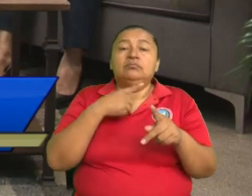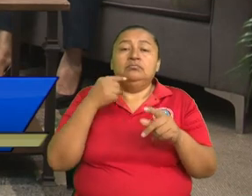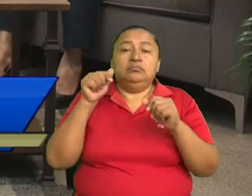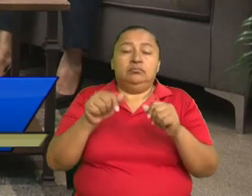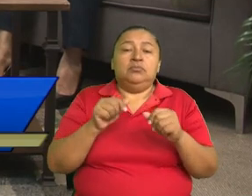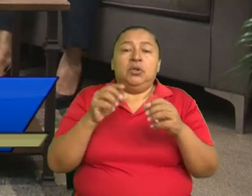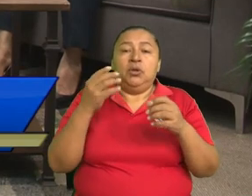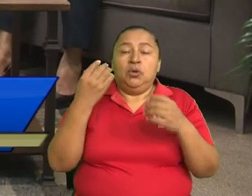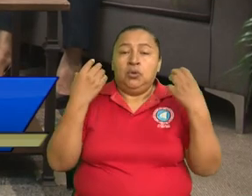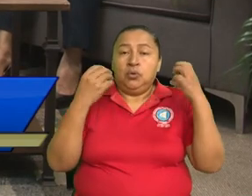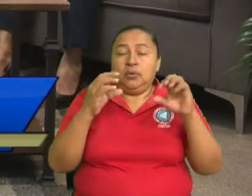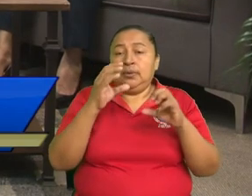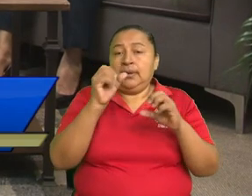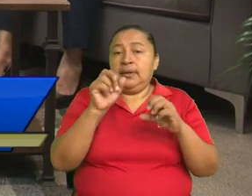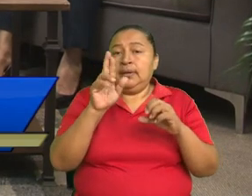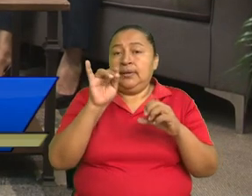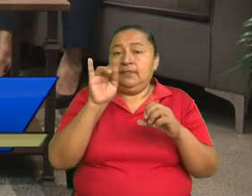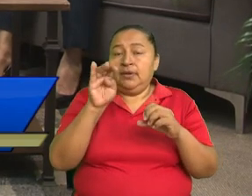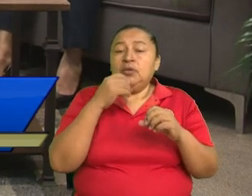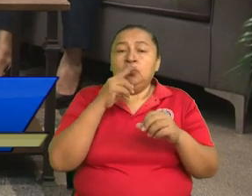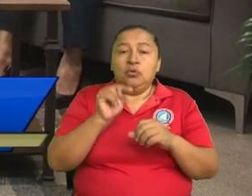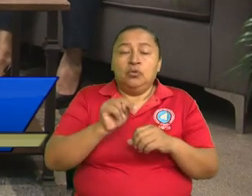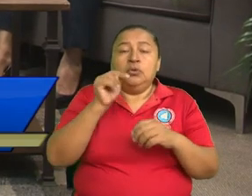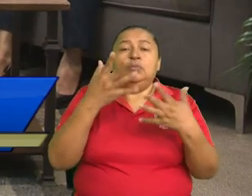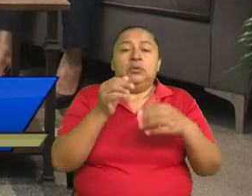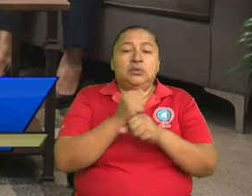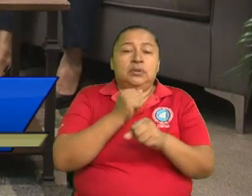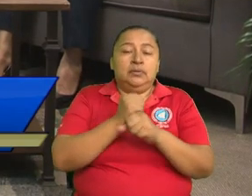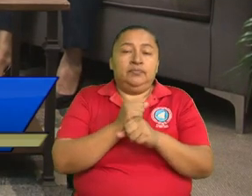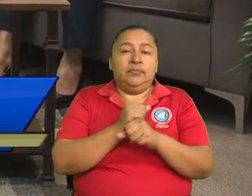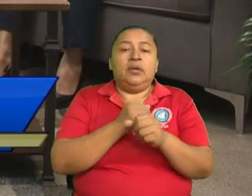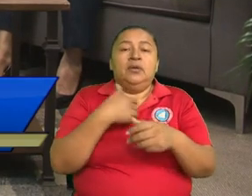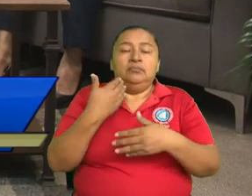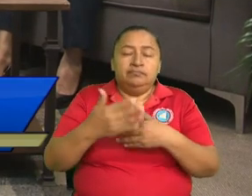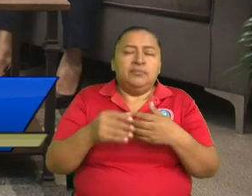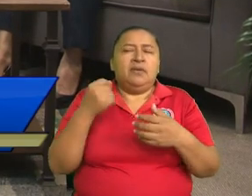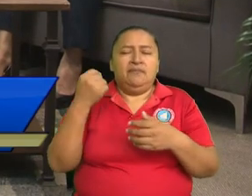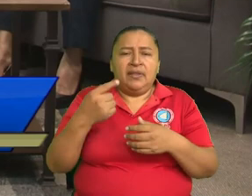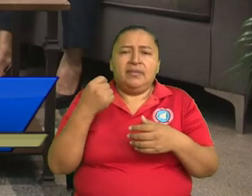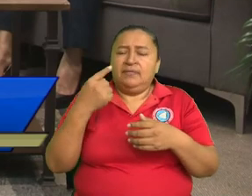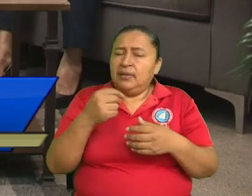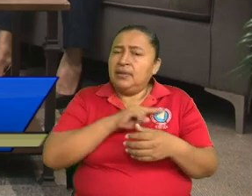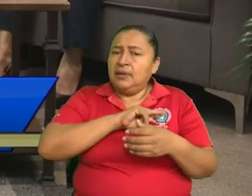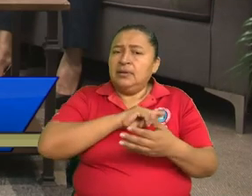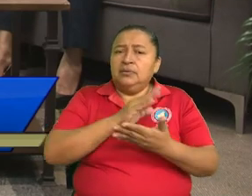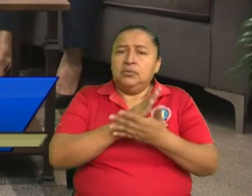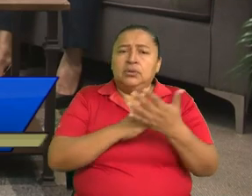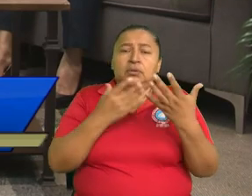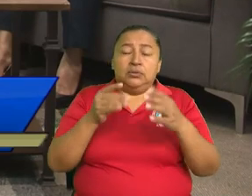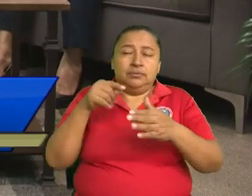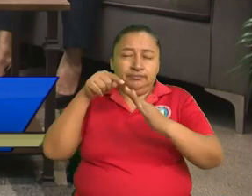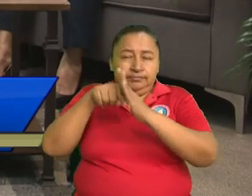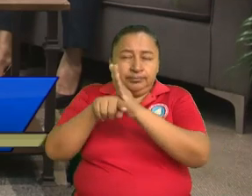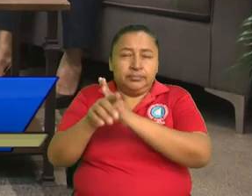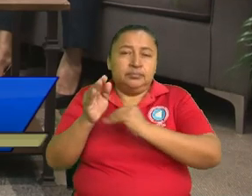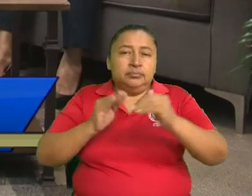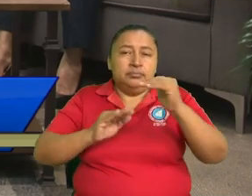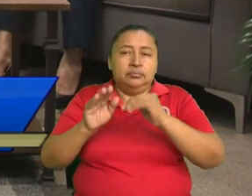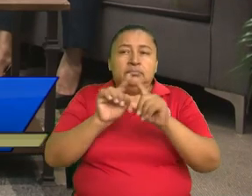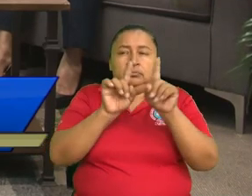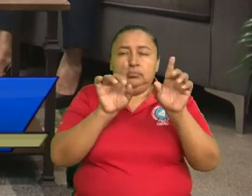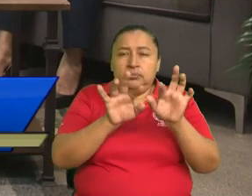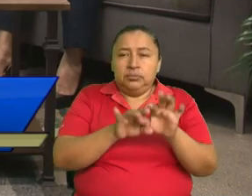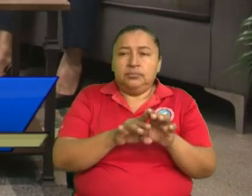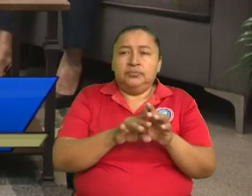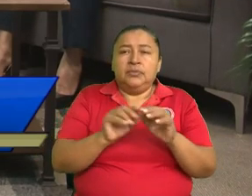de la Costa Caribe y Norte. Entonces hemos trabajado en eso. Es un reto, un desafío también muy importante penetrar más allí. O sea,